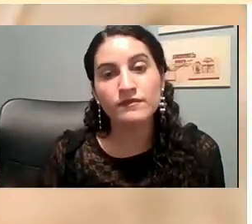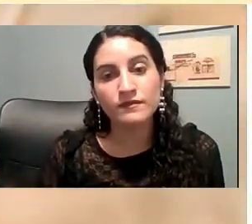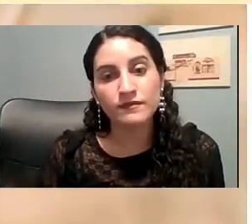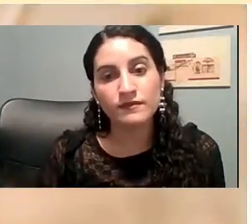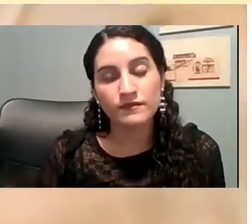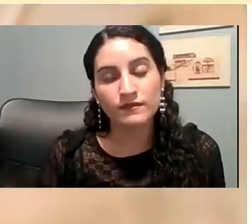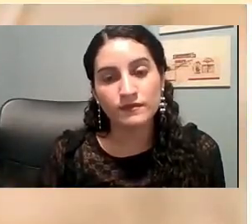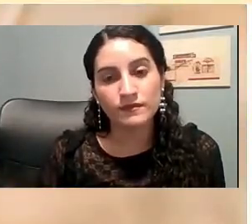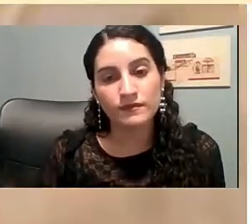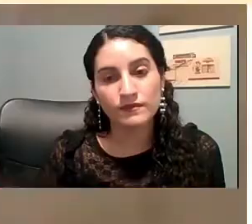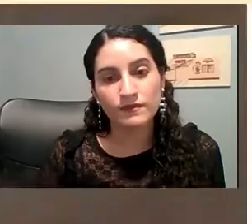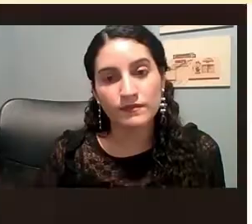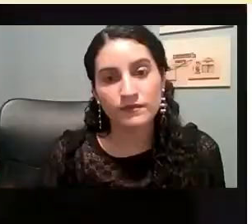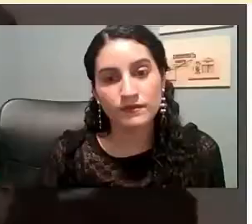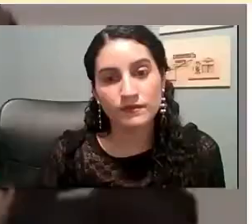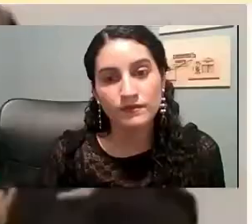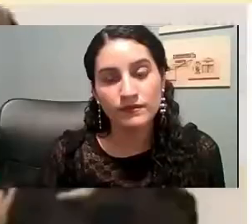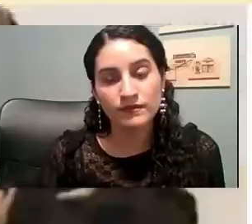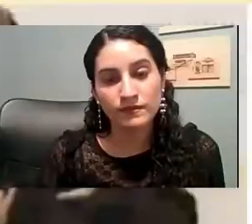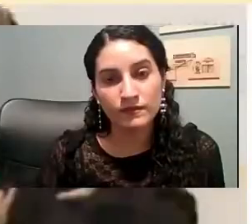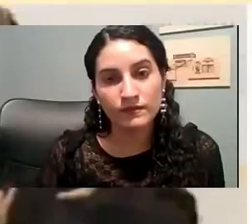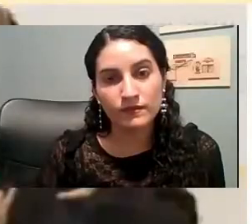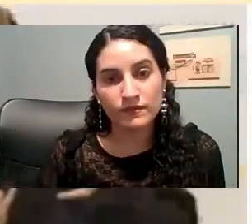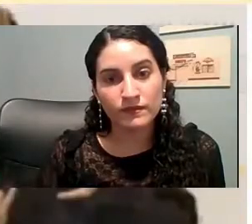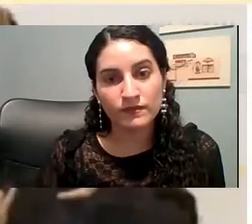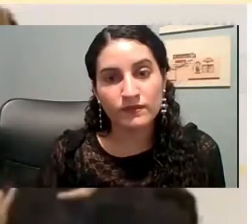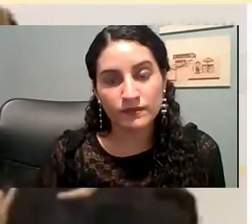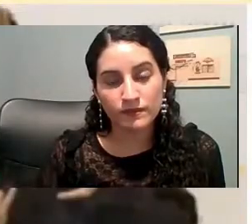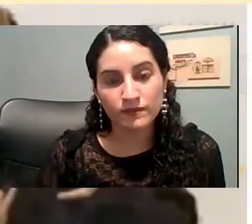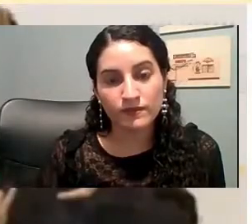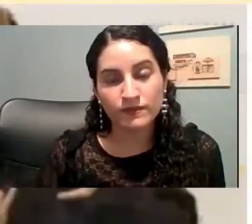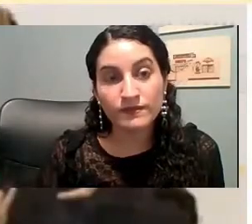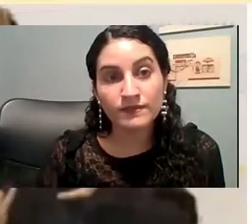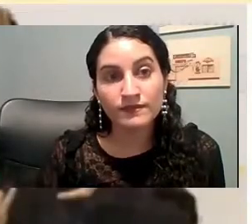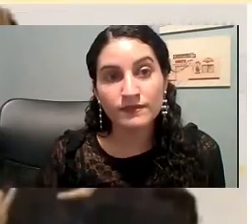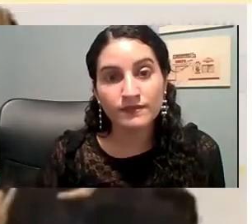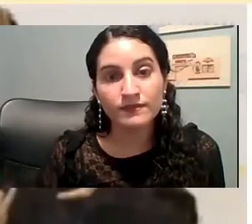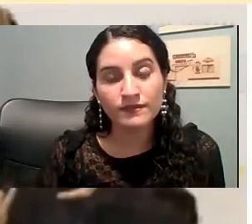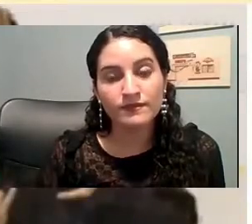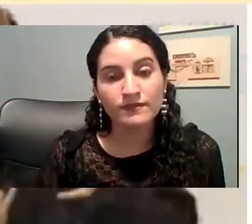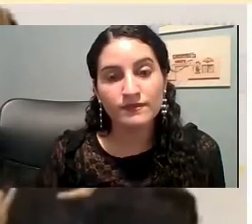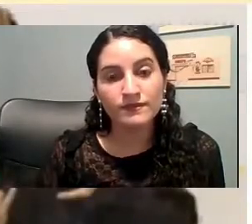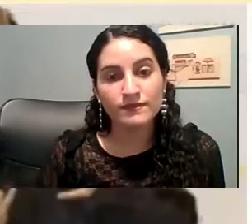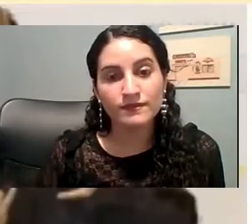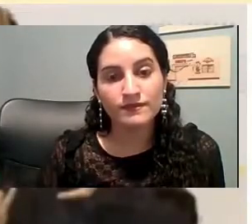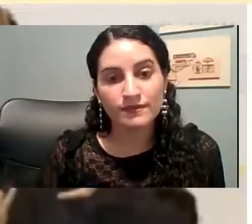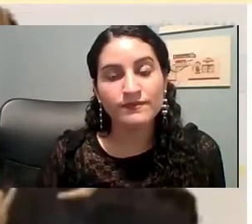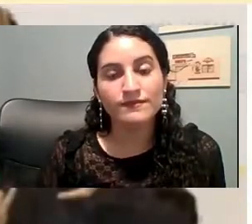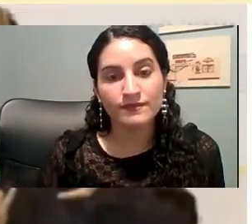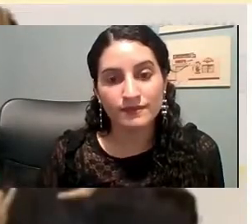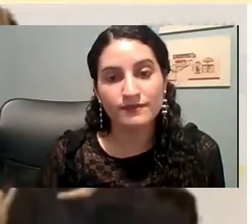creación. La experiencia MUSEN es libre, solo debes traer tu tiempo.